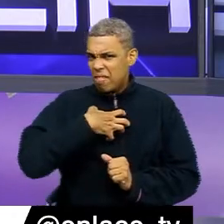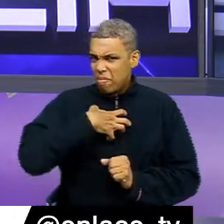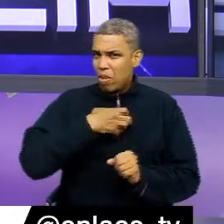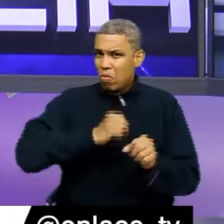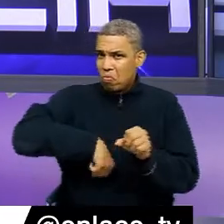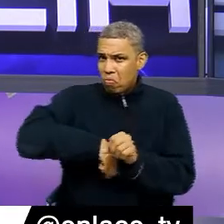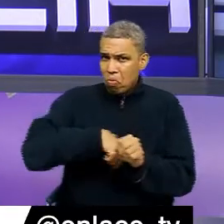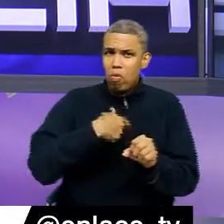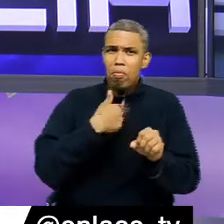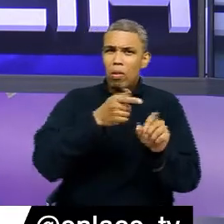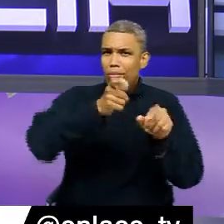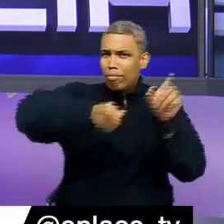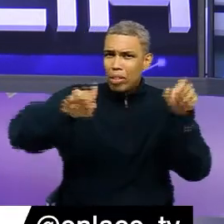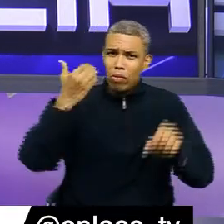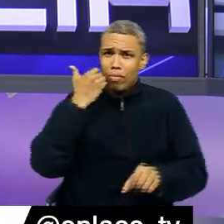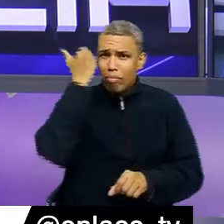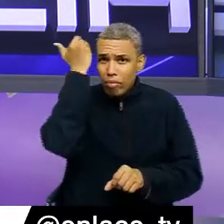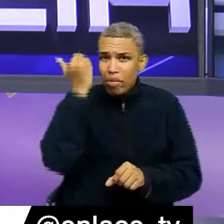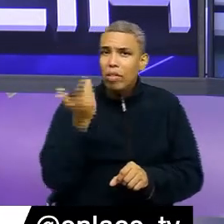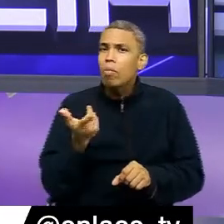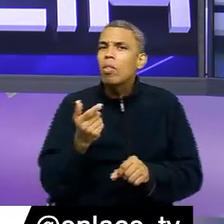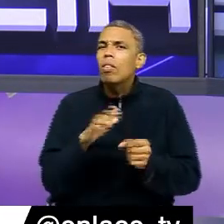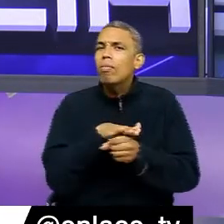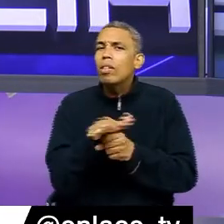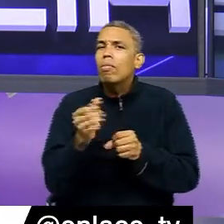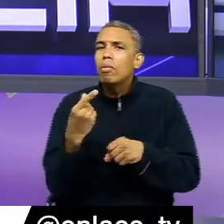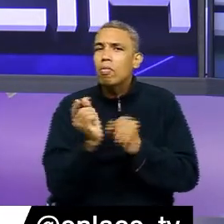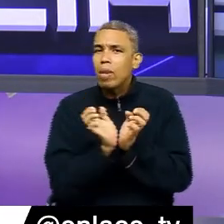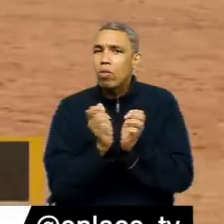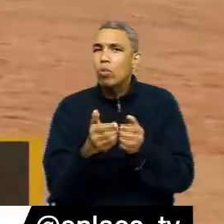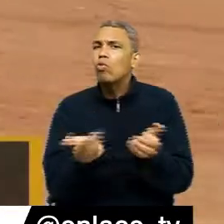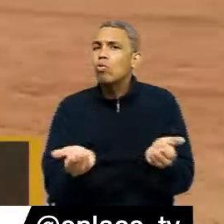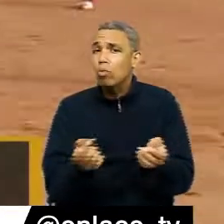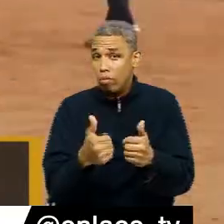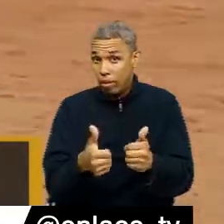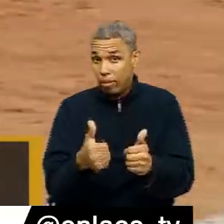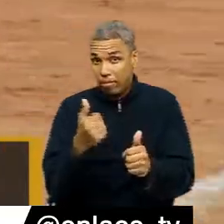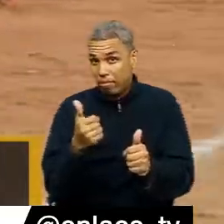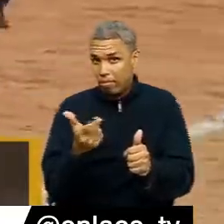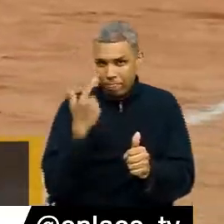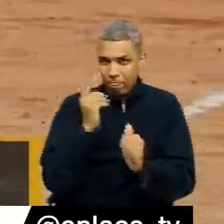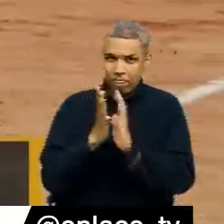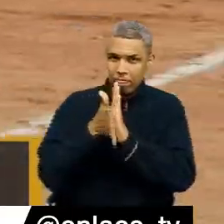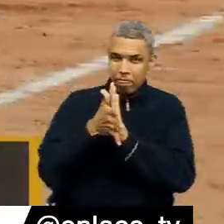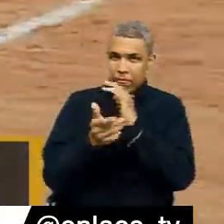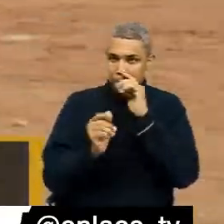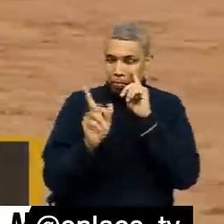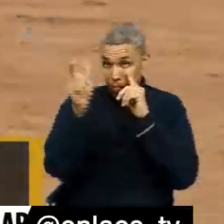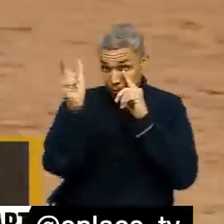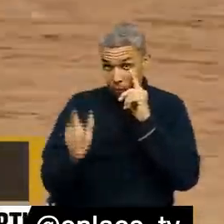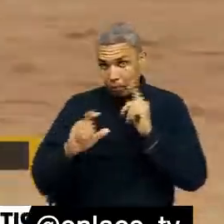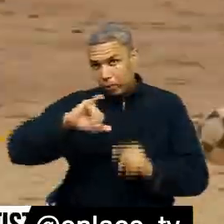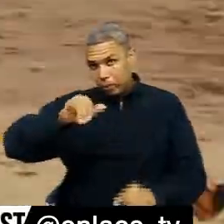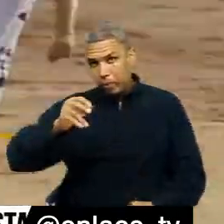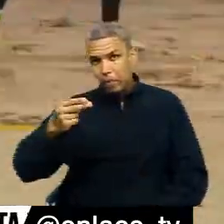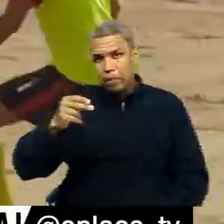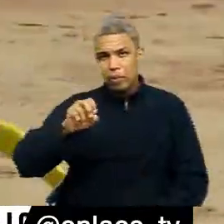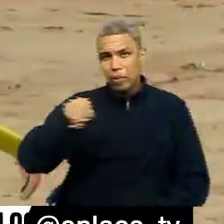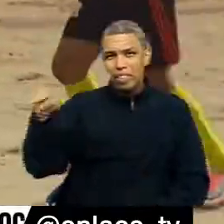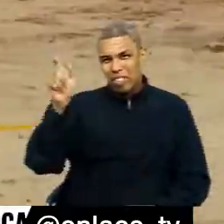de la última fecha jugada en la cancha del barrio Primero de Mayo. Johnny Franco, del comité organizador de este campeonato, entregó el balance general de